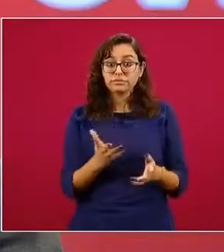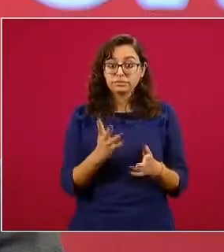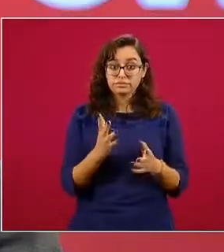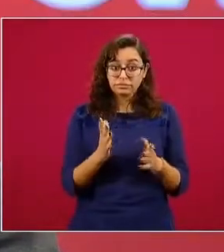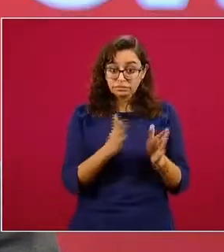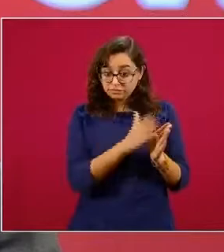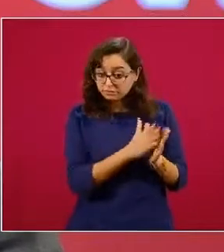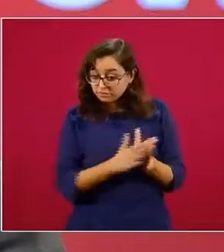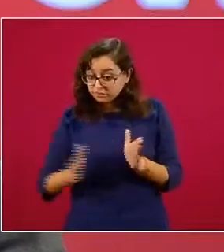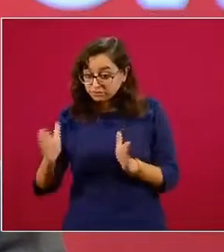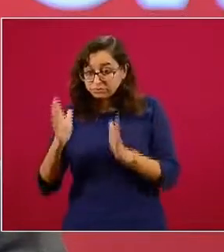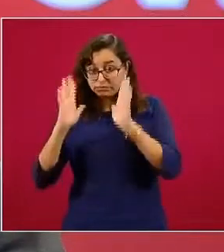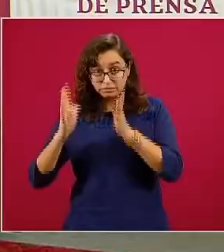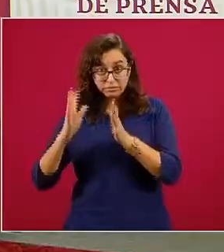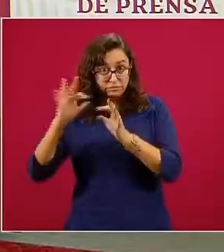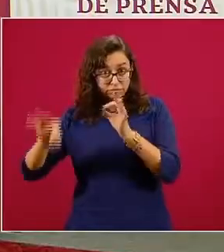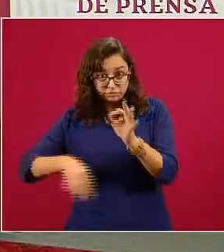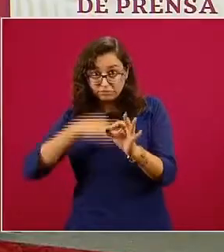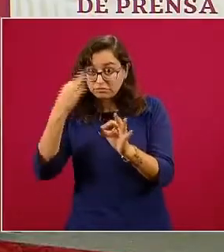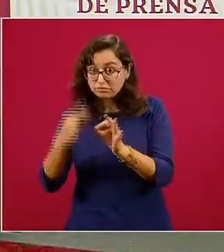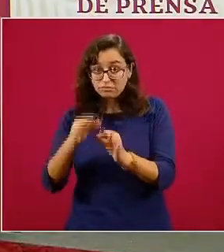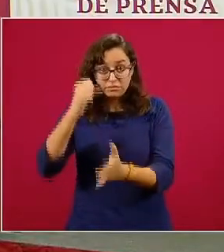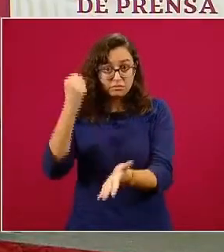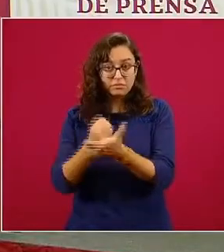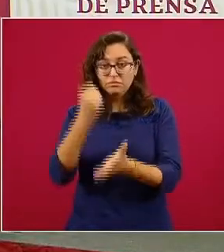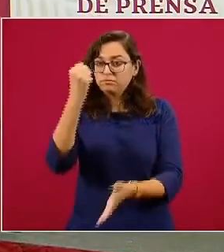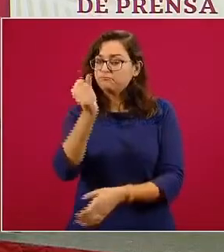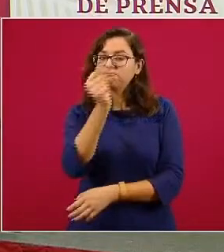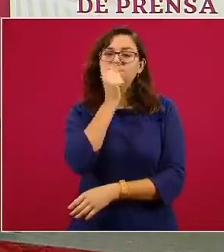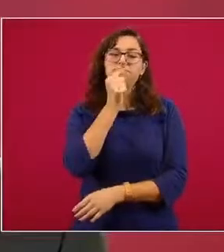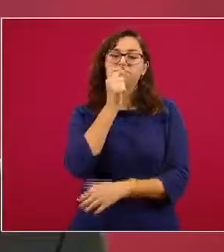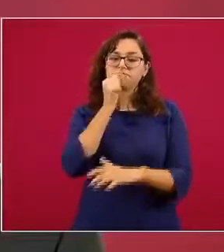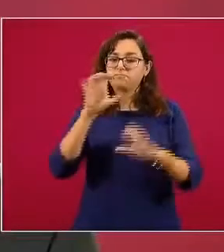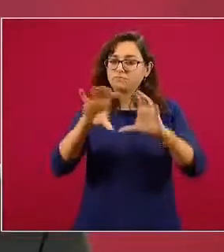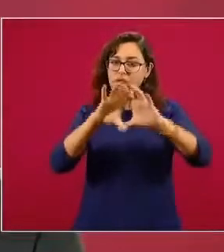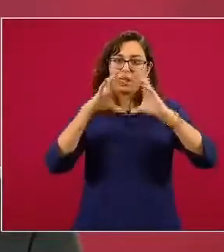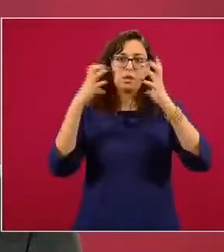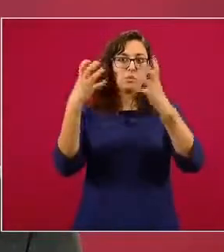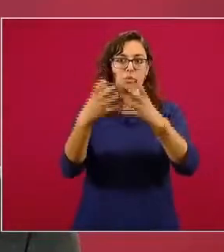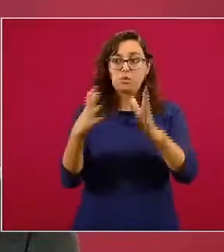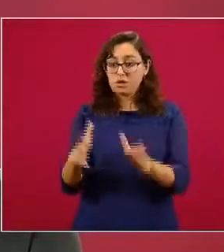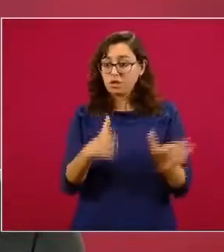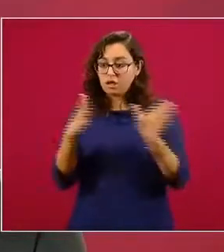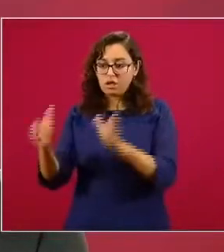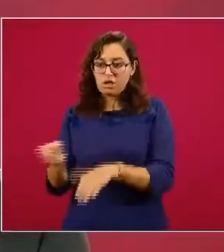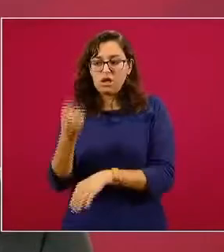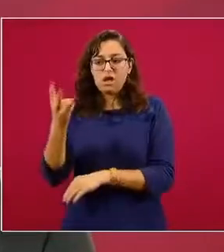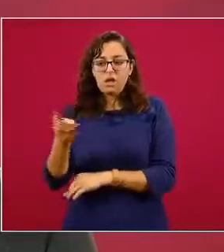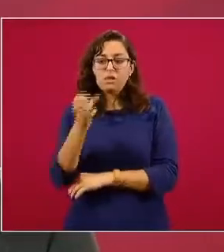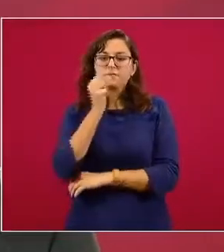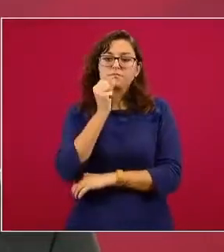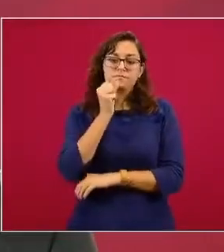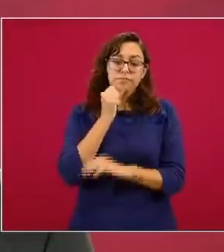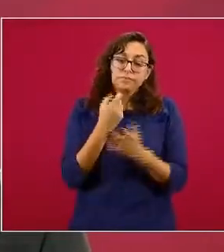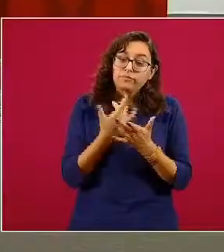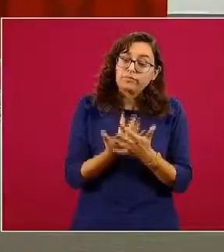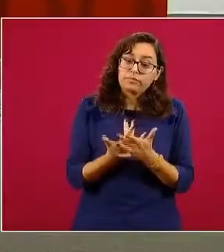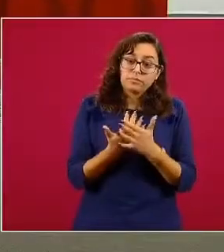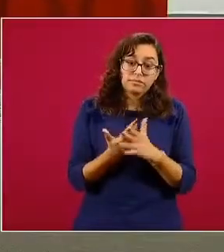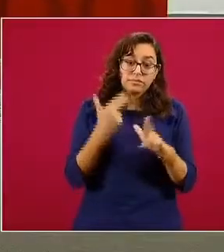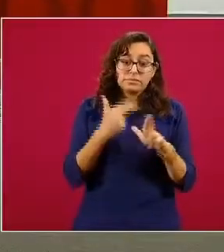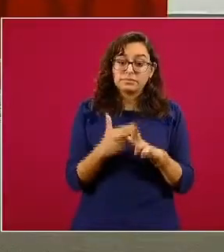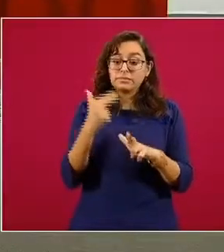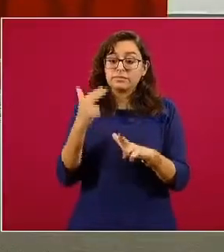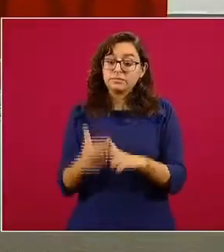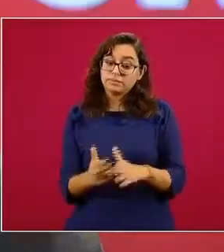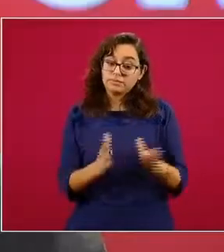de evaluación en los ensayos clínicos fase 3 en el mundo entero. Y solo se puede aceptar el uso de una vacuna que haya